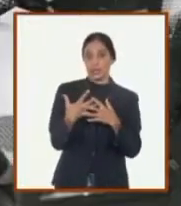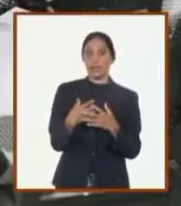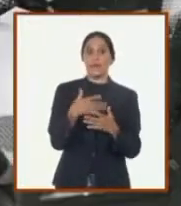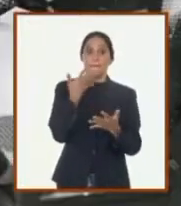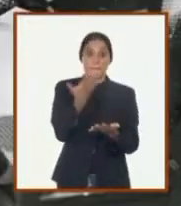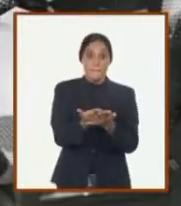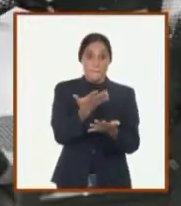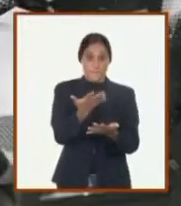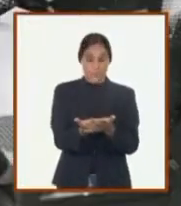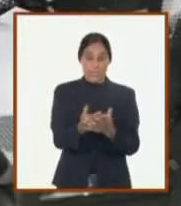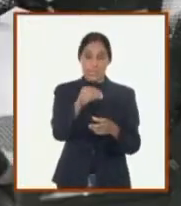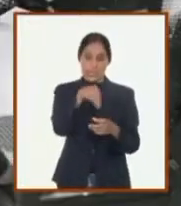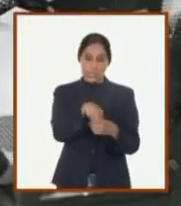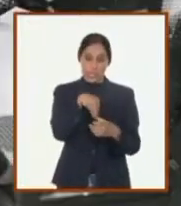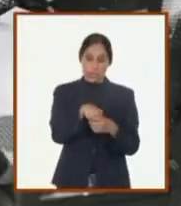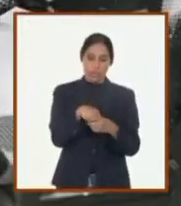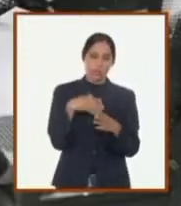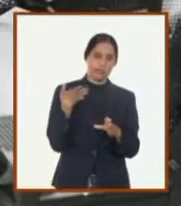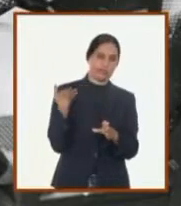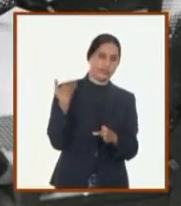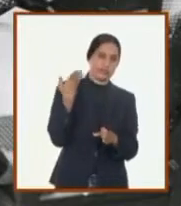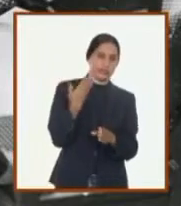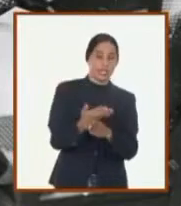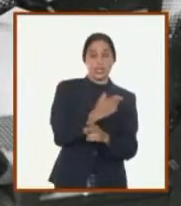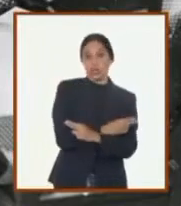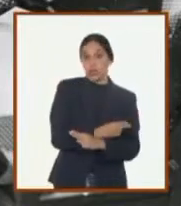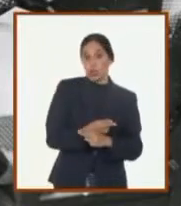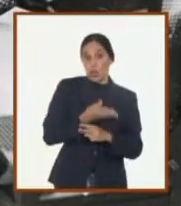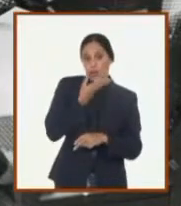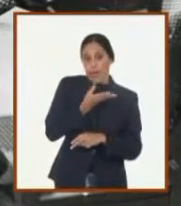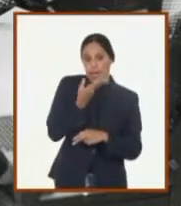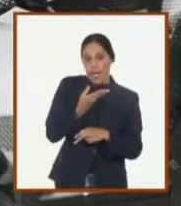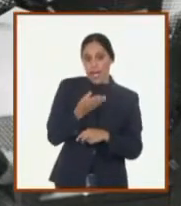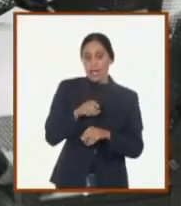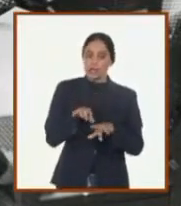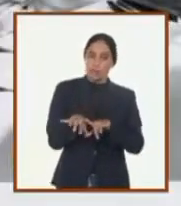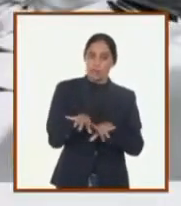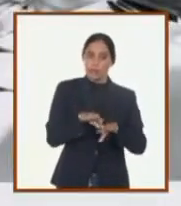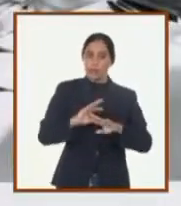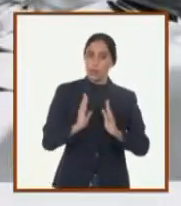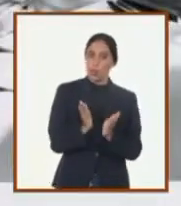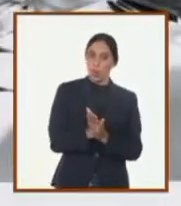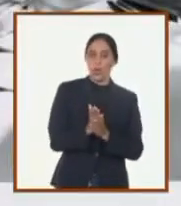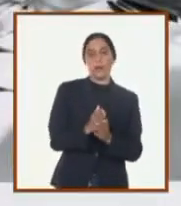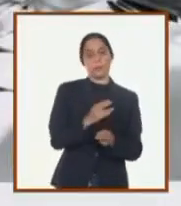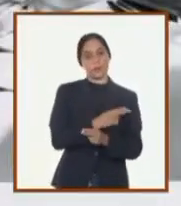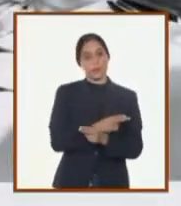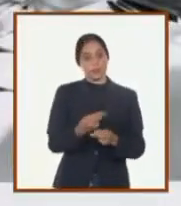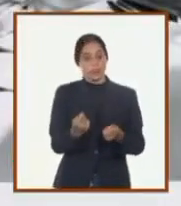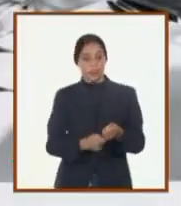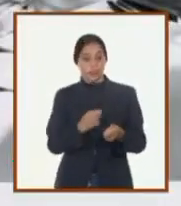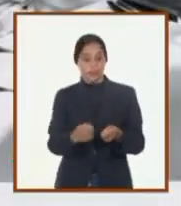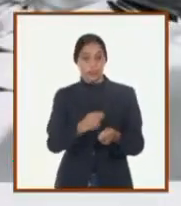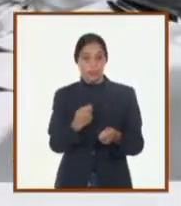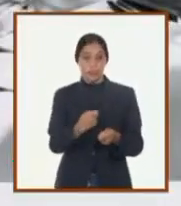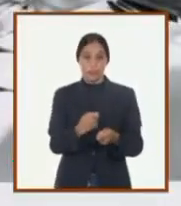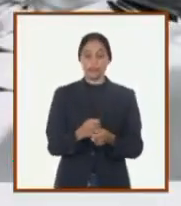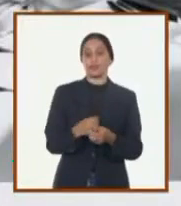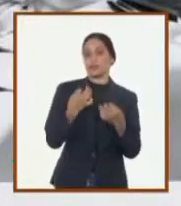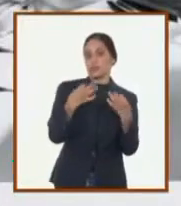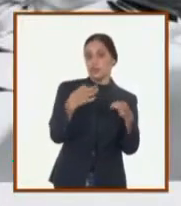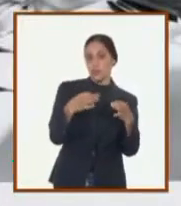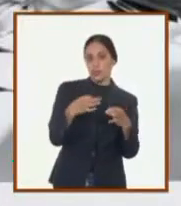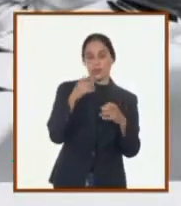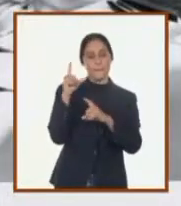clandestina de la guerra nosotros disponemos no es el único hay otros archivos que tienen exponent incluso están viendo